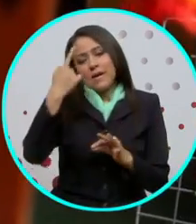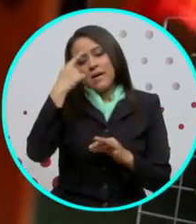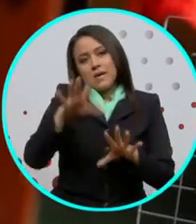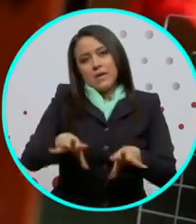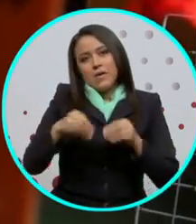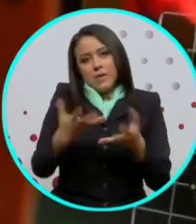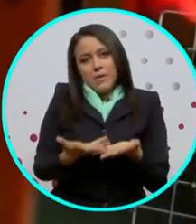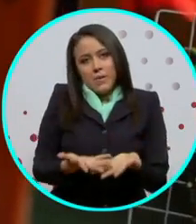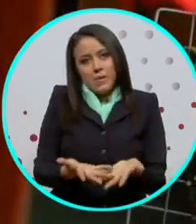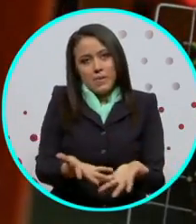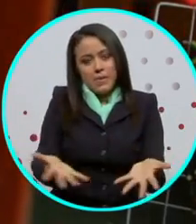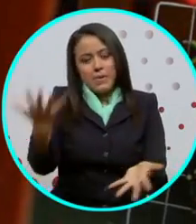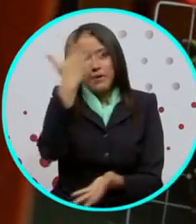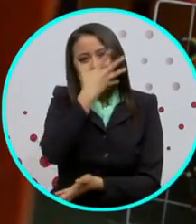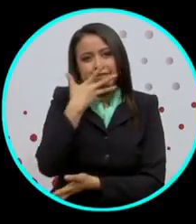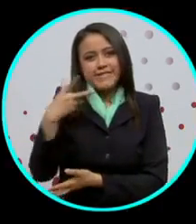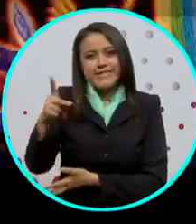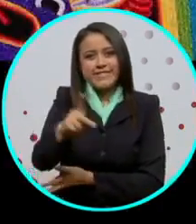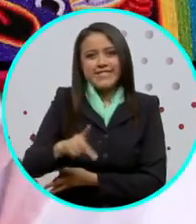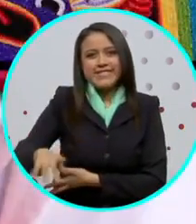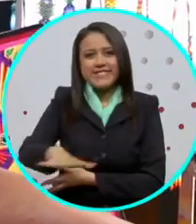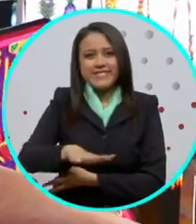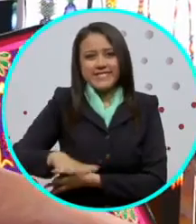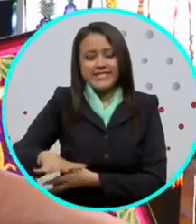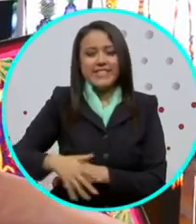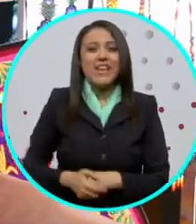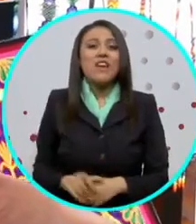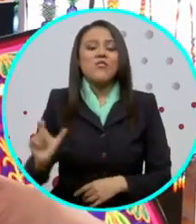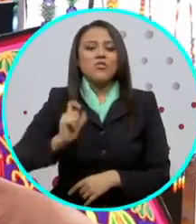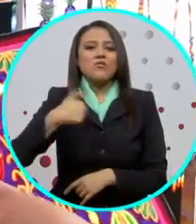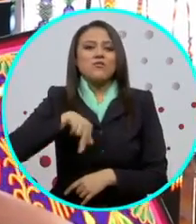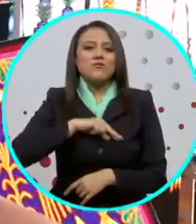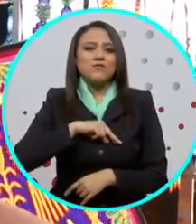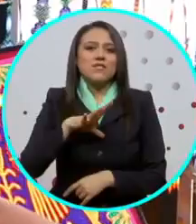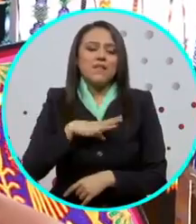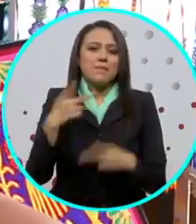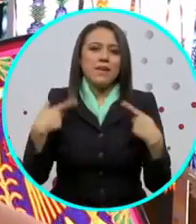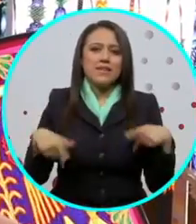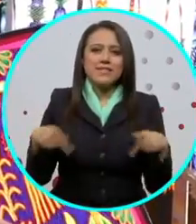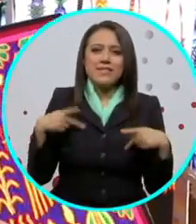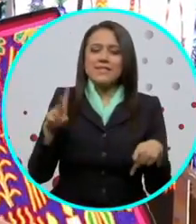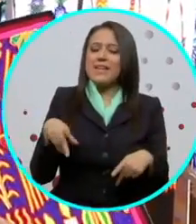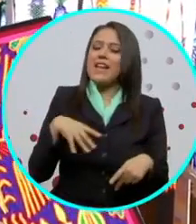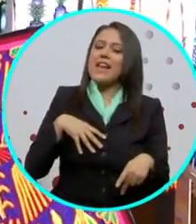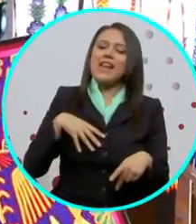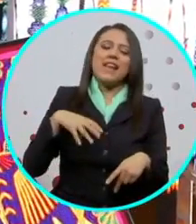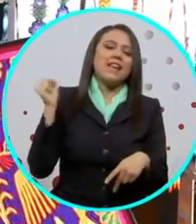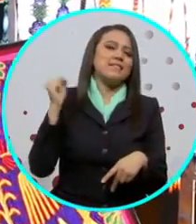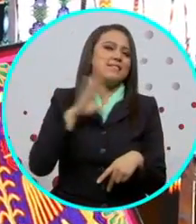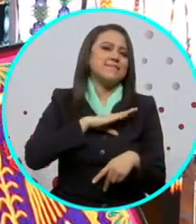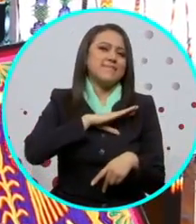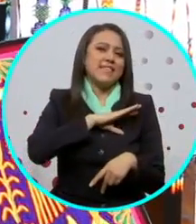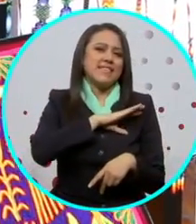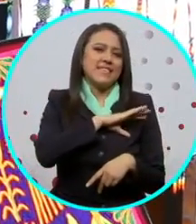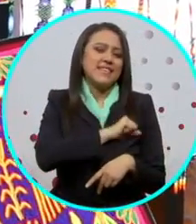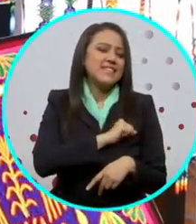magia de un pueblo lleno de colorido. Cuando nosotros ofrecemos y que la gente lo aprecia, ahí es donde